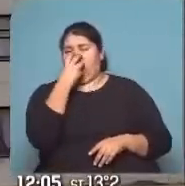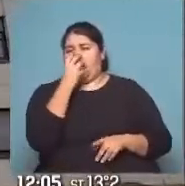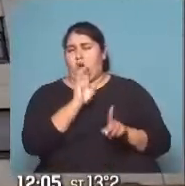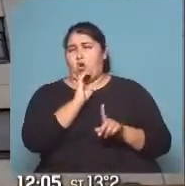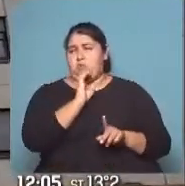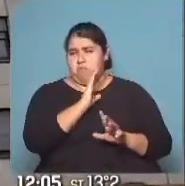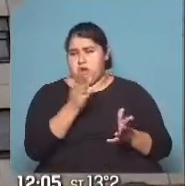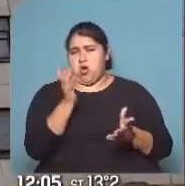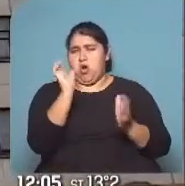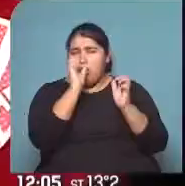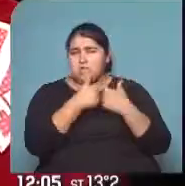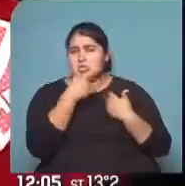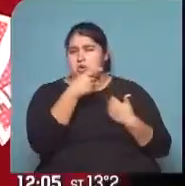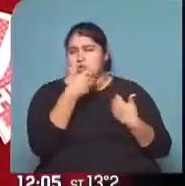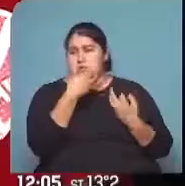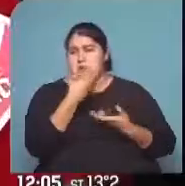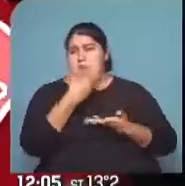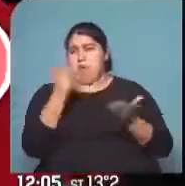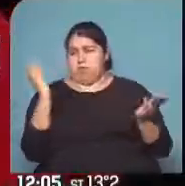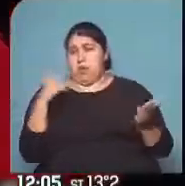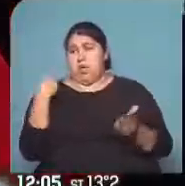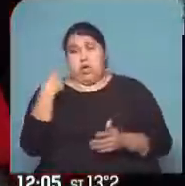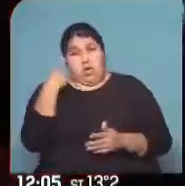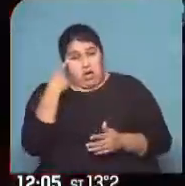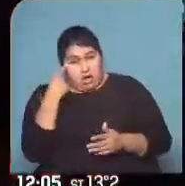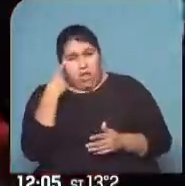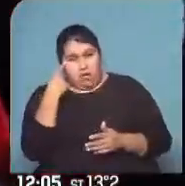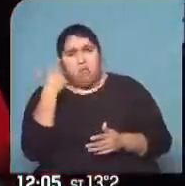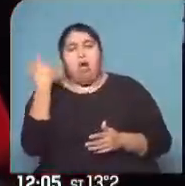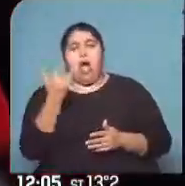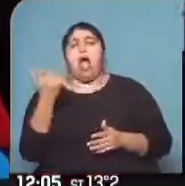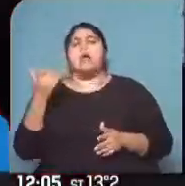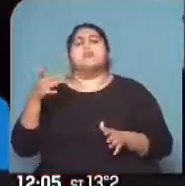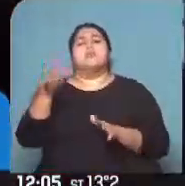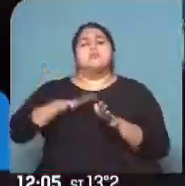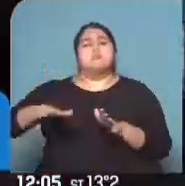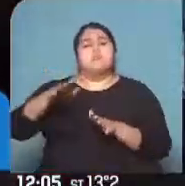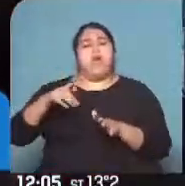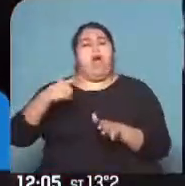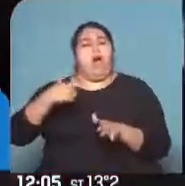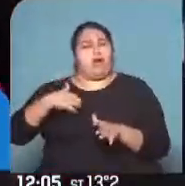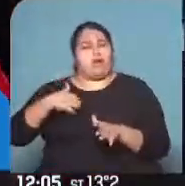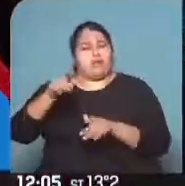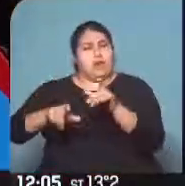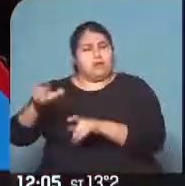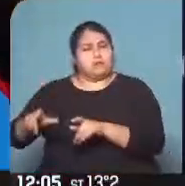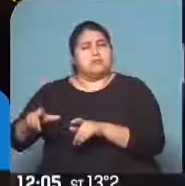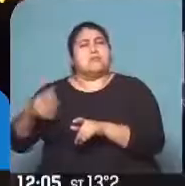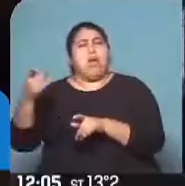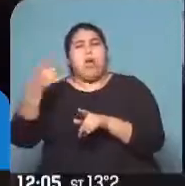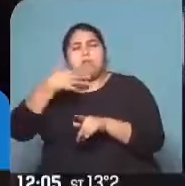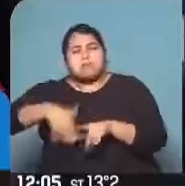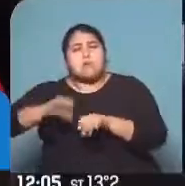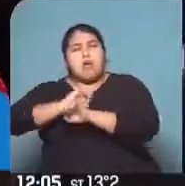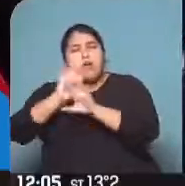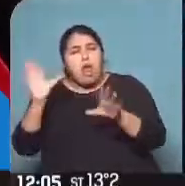esa realidad. Pero la verdad que tenemos, creo, una gran parte del pueblo argentino con mucha claridad, que ya